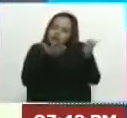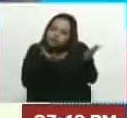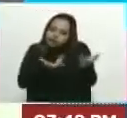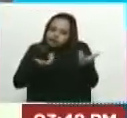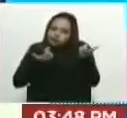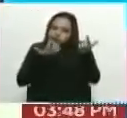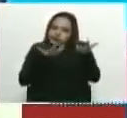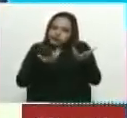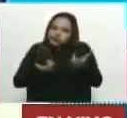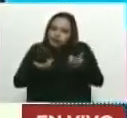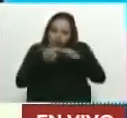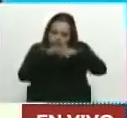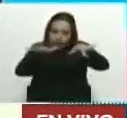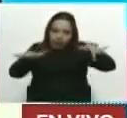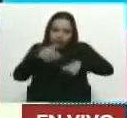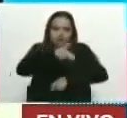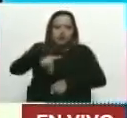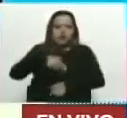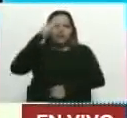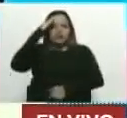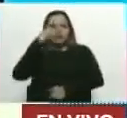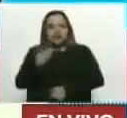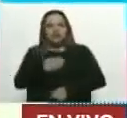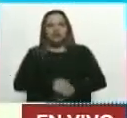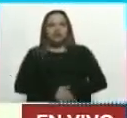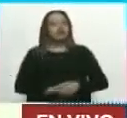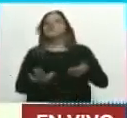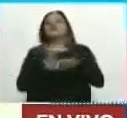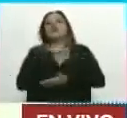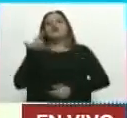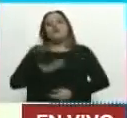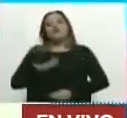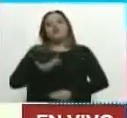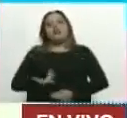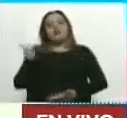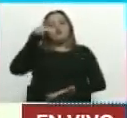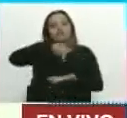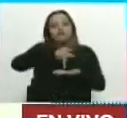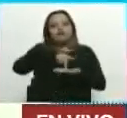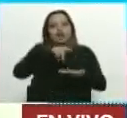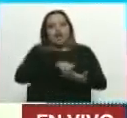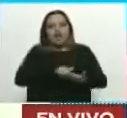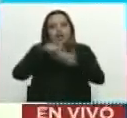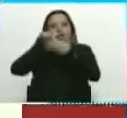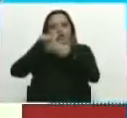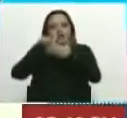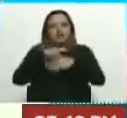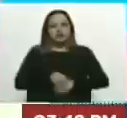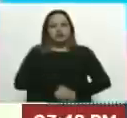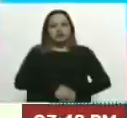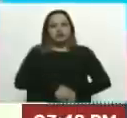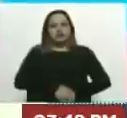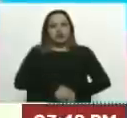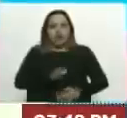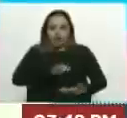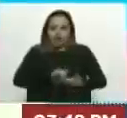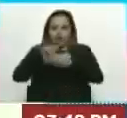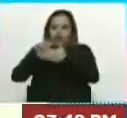a nosotros los militares, del papel de un comandante. Un comandante